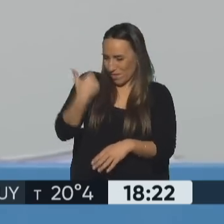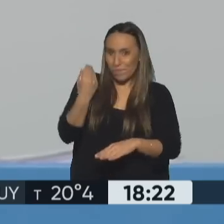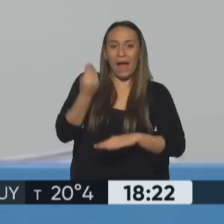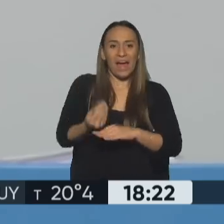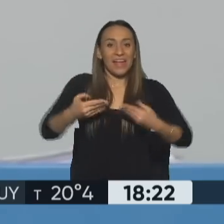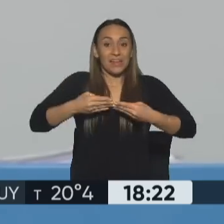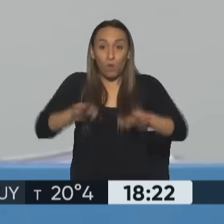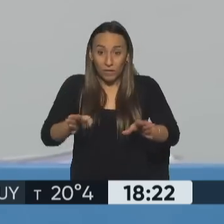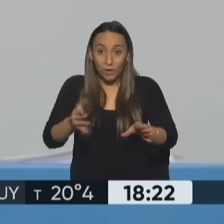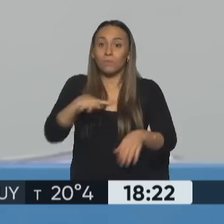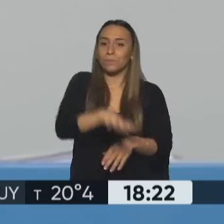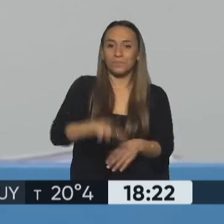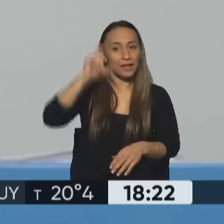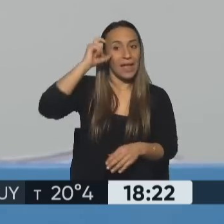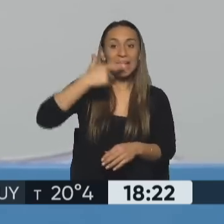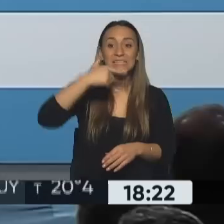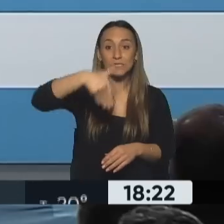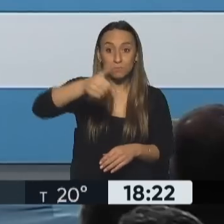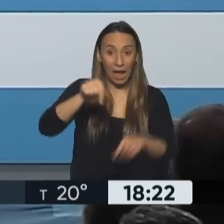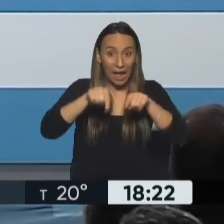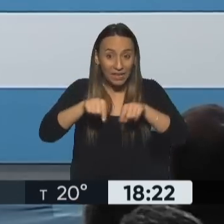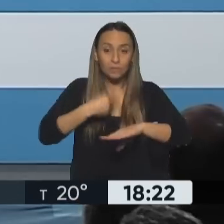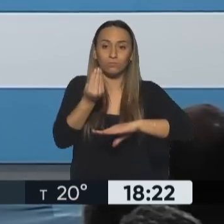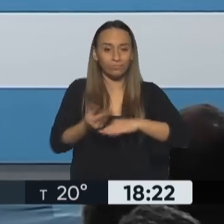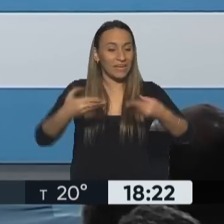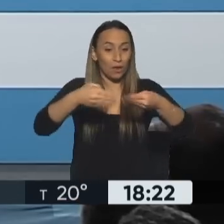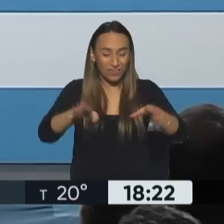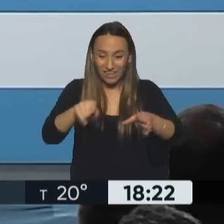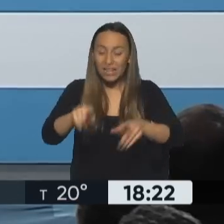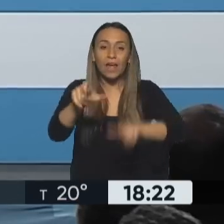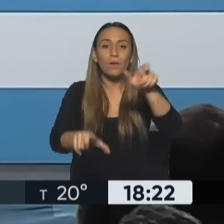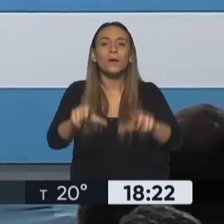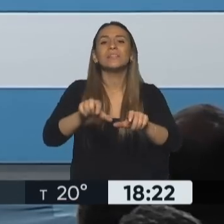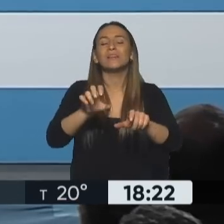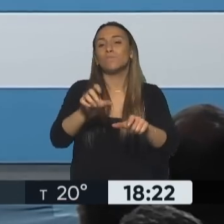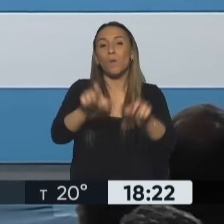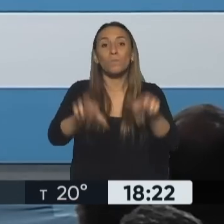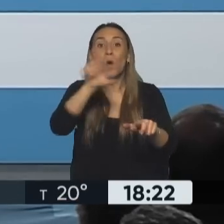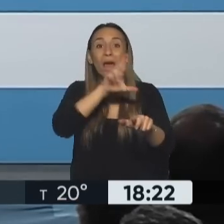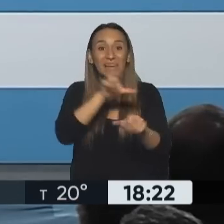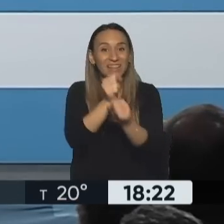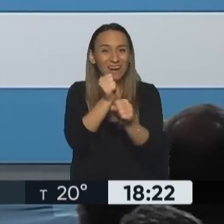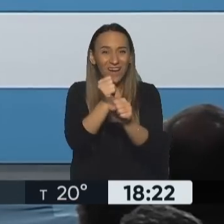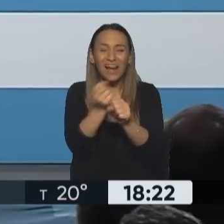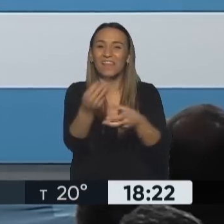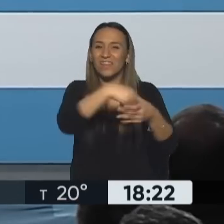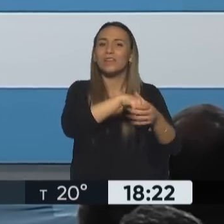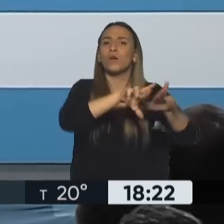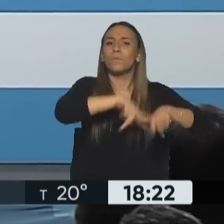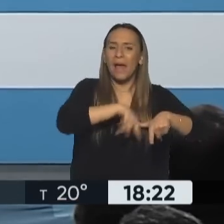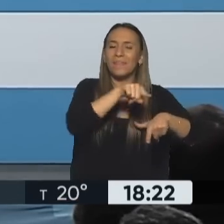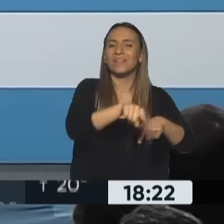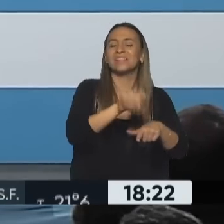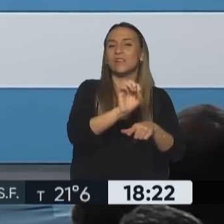en la ESMA y ahí trabajaron las mujeres del plan Ellas Hacen y de Argentina Trabaja, que habían hecho trabajos de